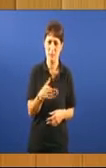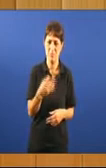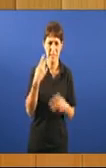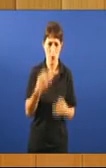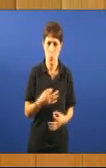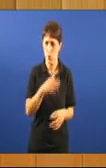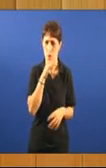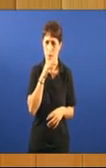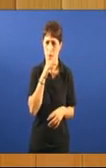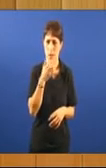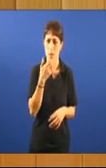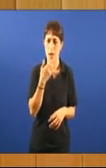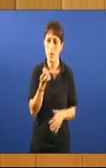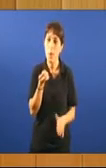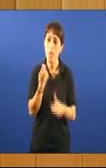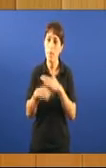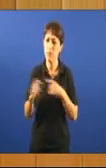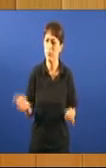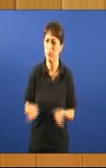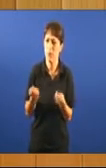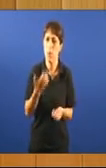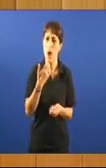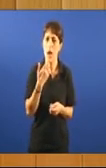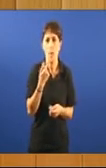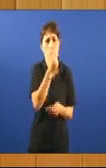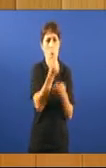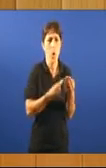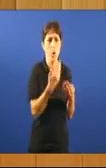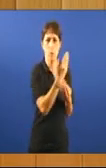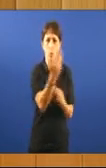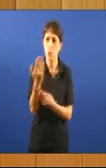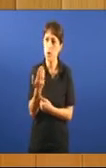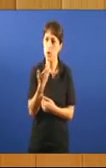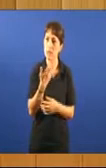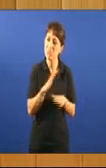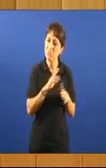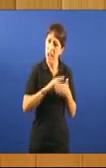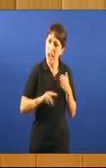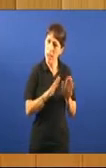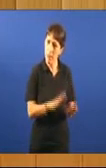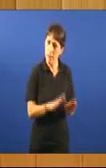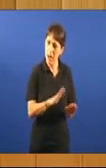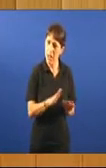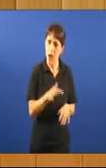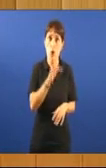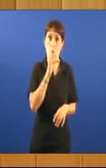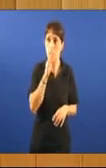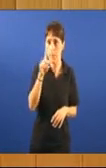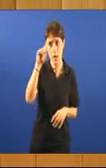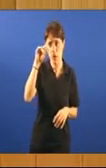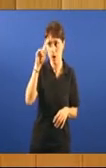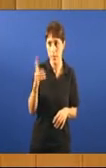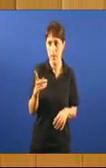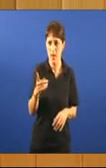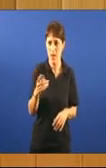sequer que a colección artística permaneza en Galiza E vostede pretende convencernos de que é o mellor momento